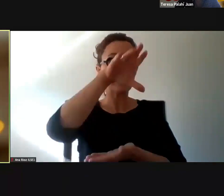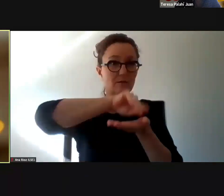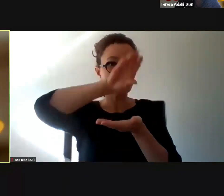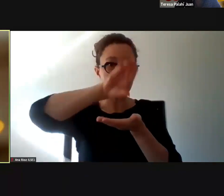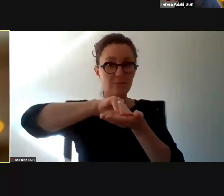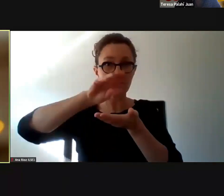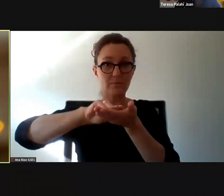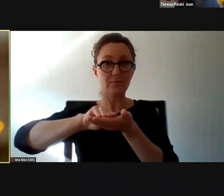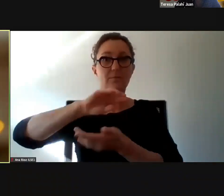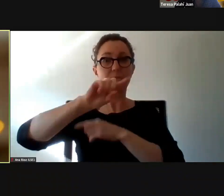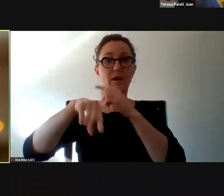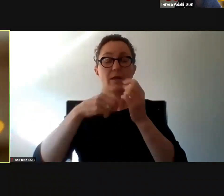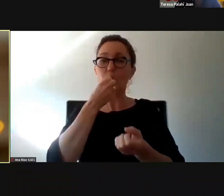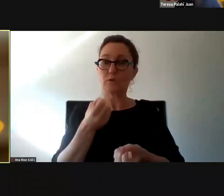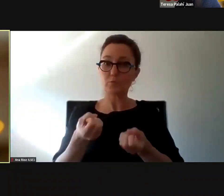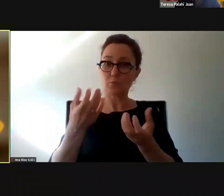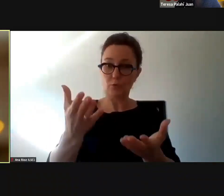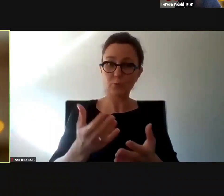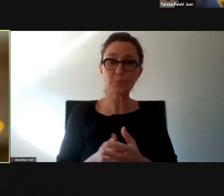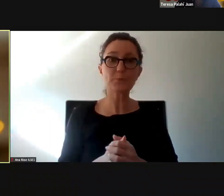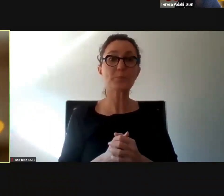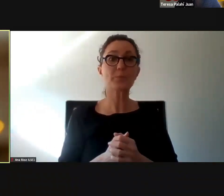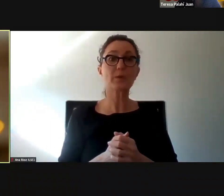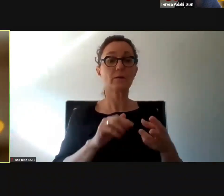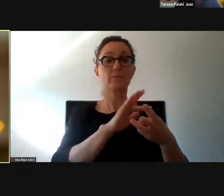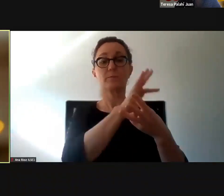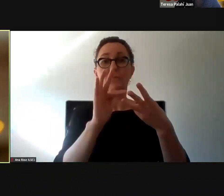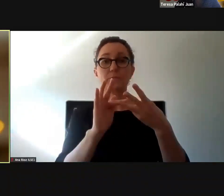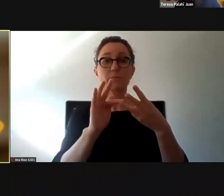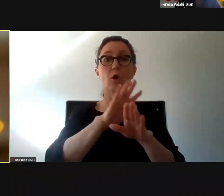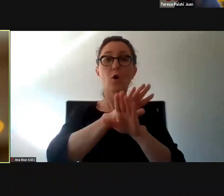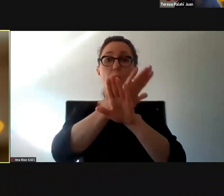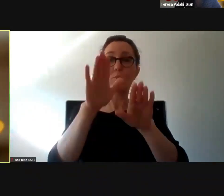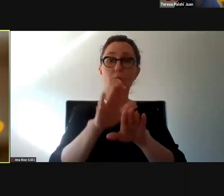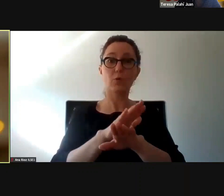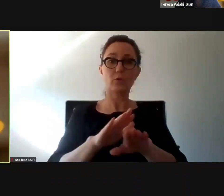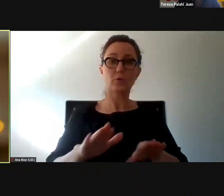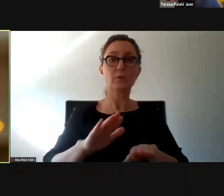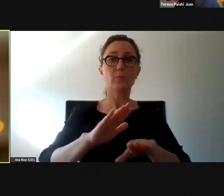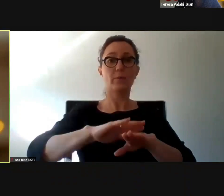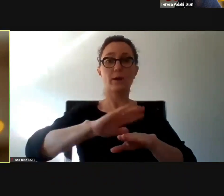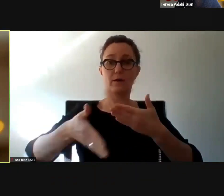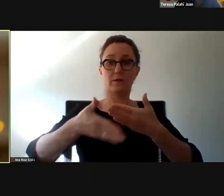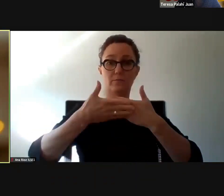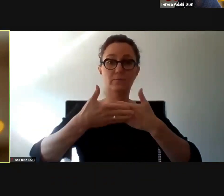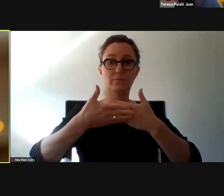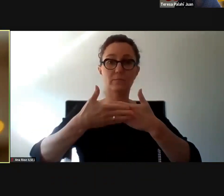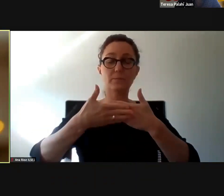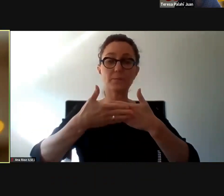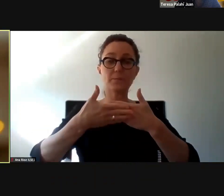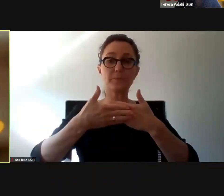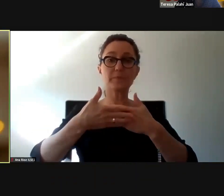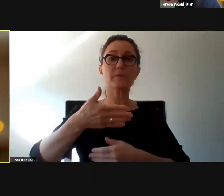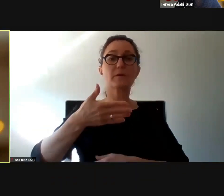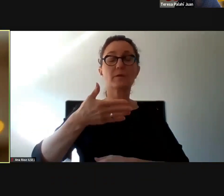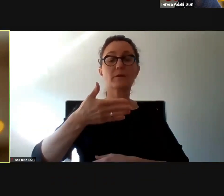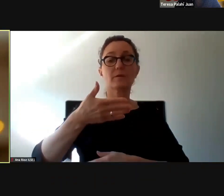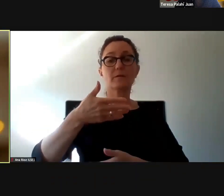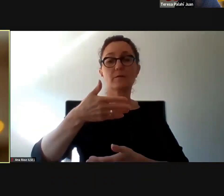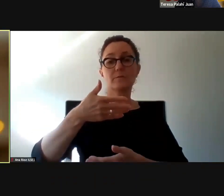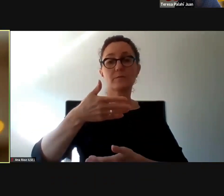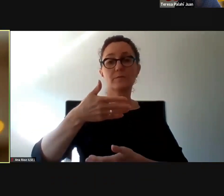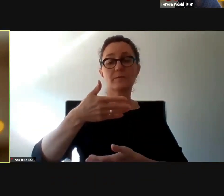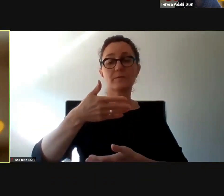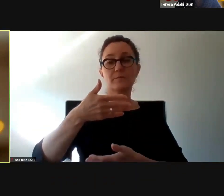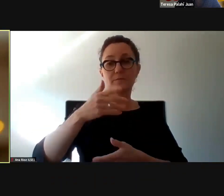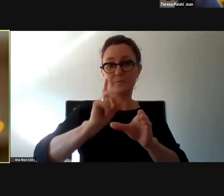lo deseéis. Y finalmente, para cerrar, para clausurar, tendremos con nosotros a